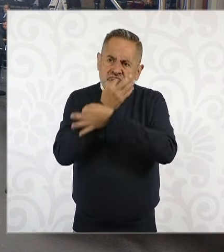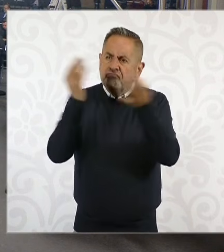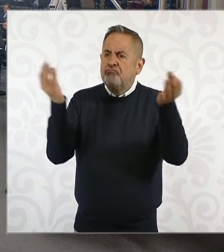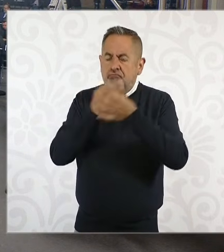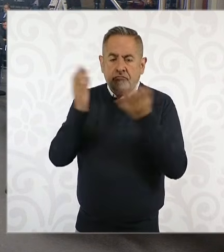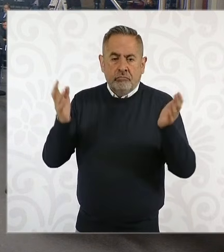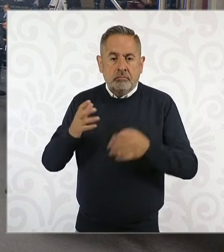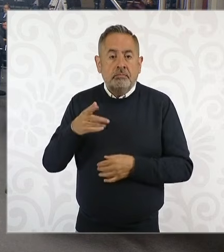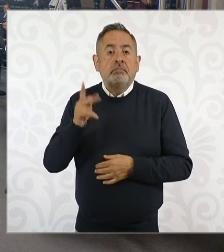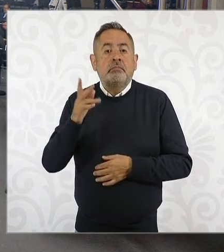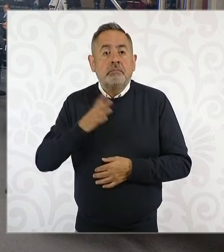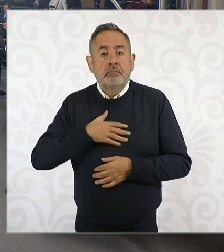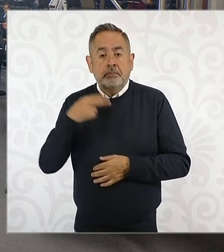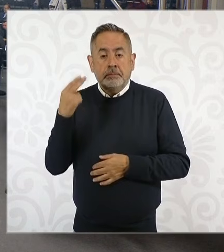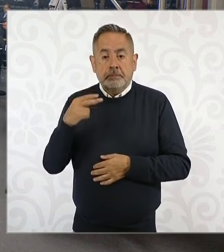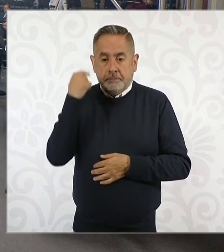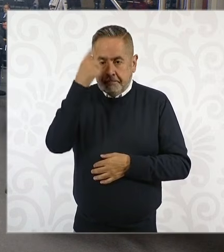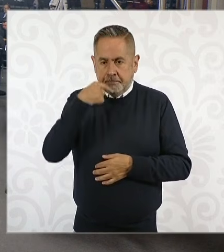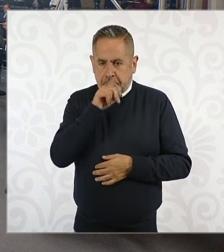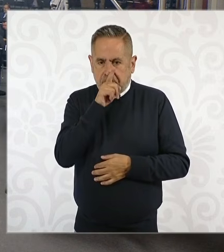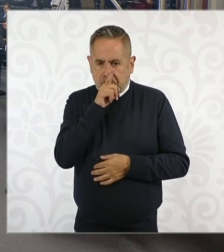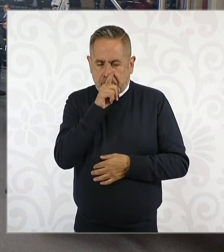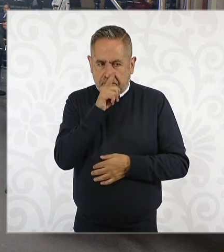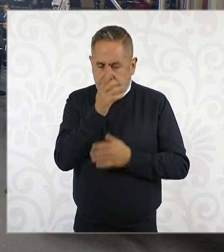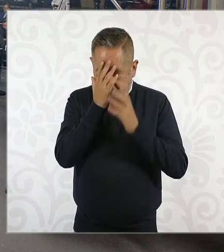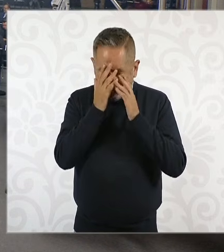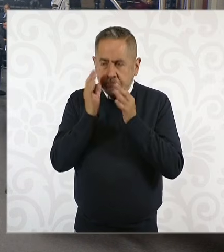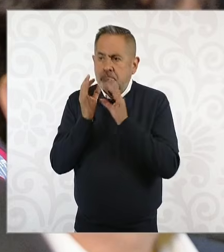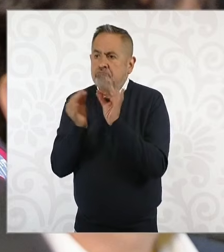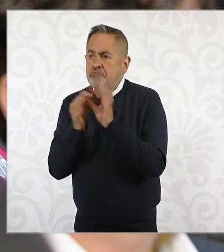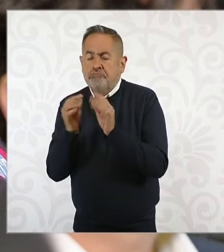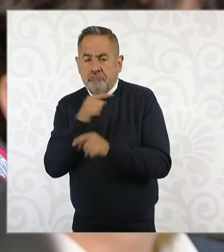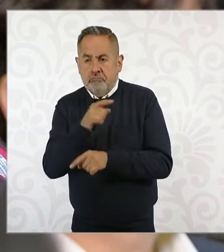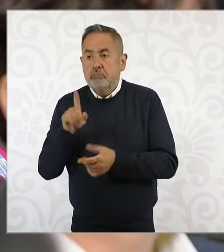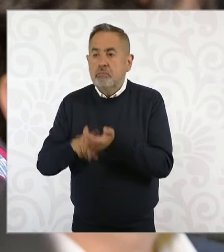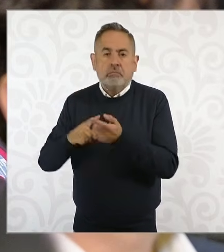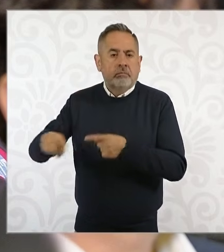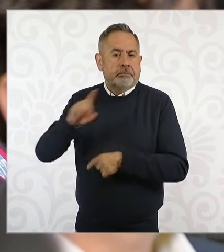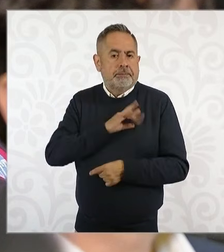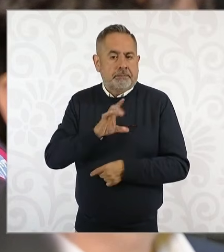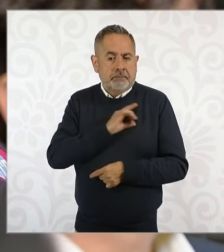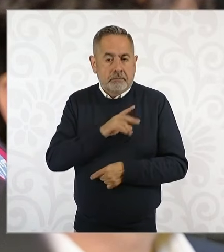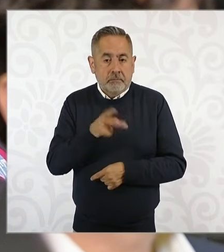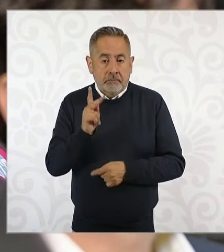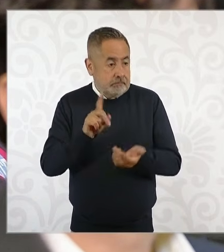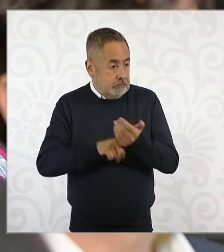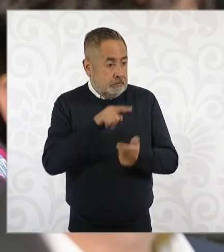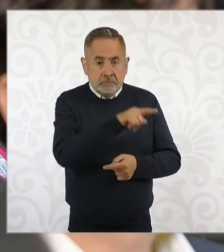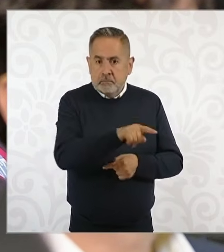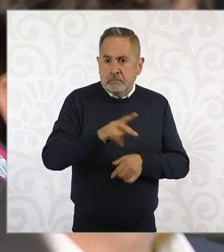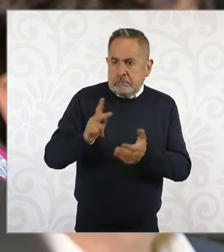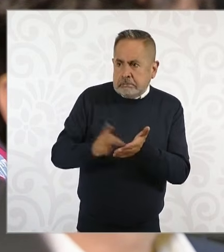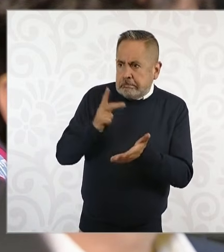forma anónima porque tienen miedo, pero se ha vuelto cada vez más constantes estas denuncias. Permítame, si le doy